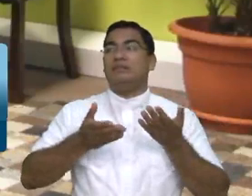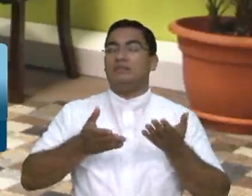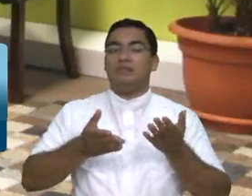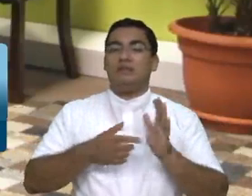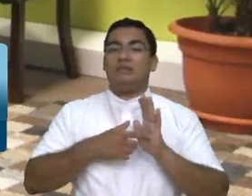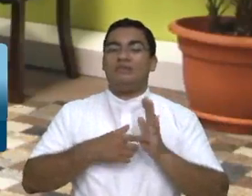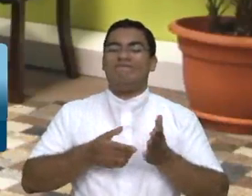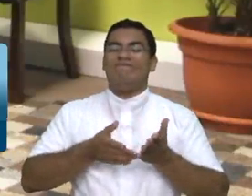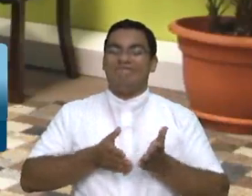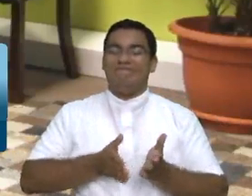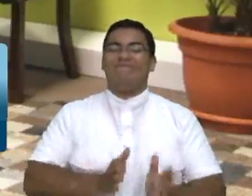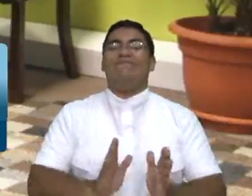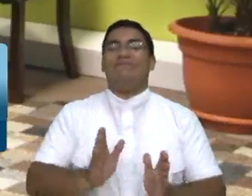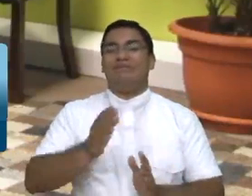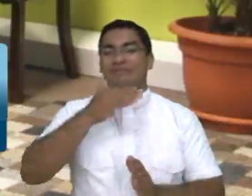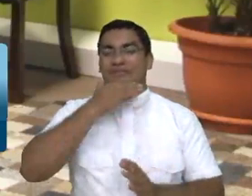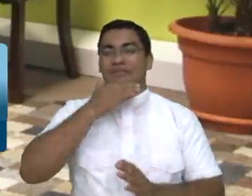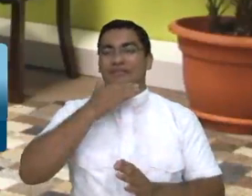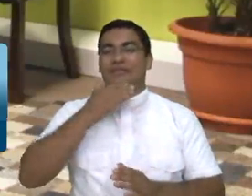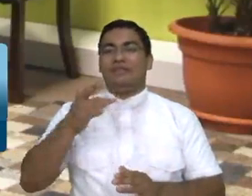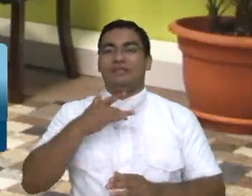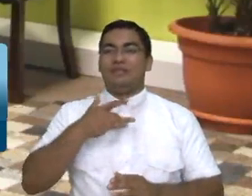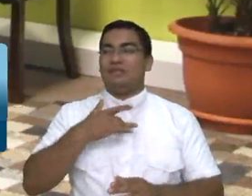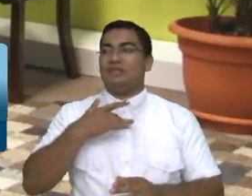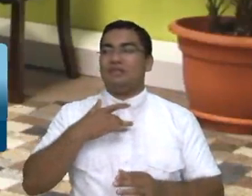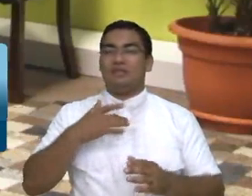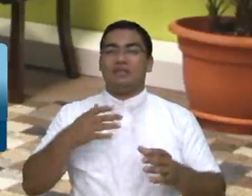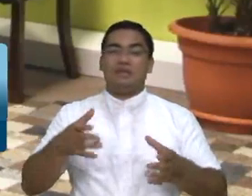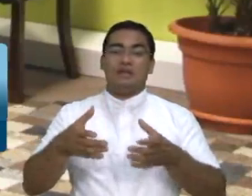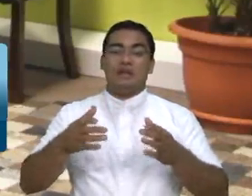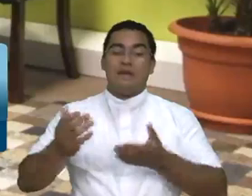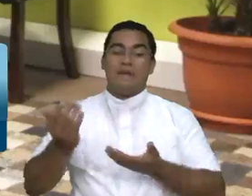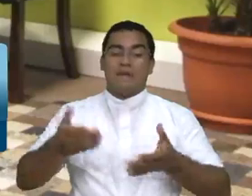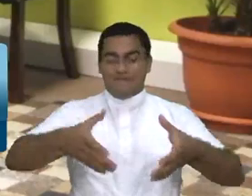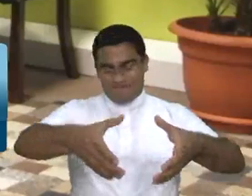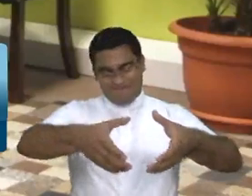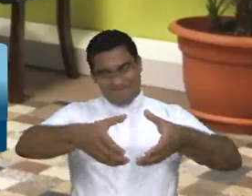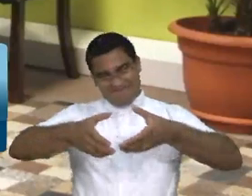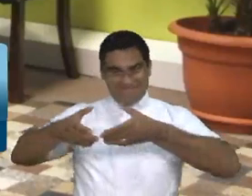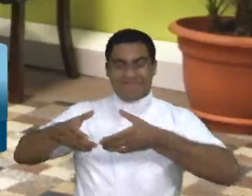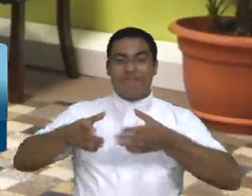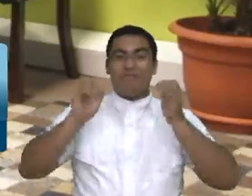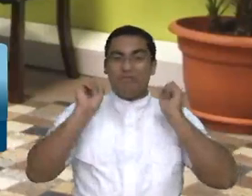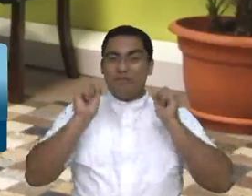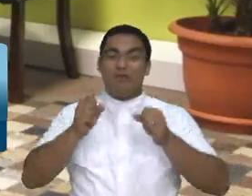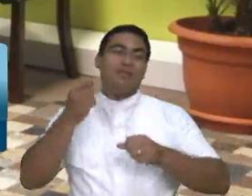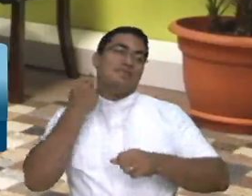por ejemplo, que hubo que usar algún instrumentario para poder extraer al bebé, al recién nacido, puede haber